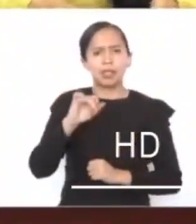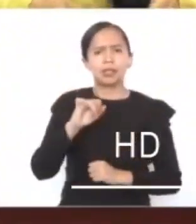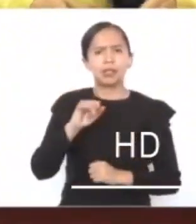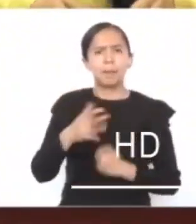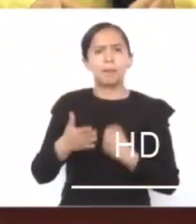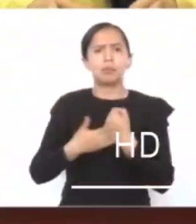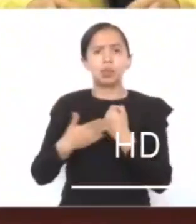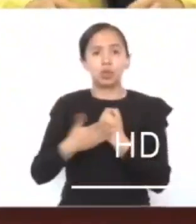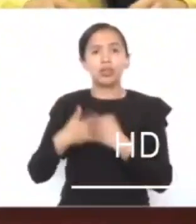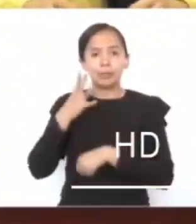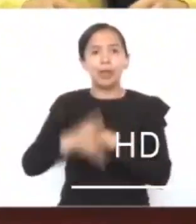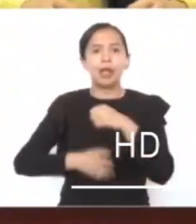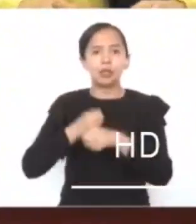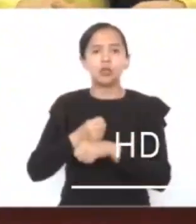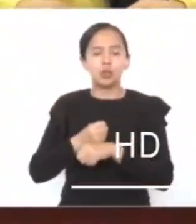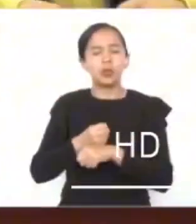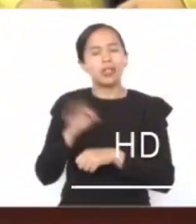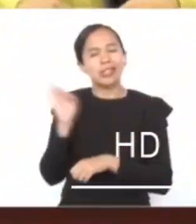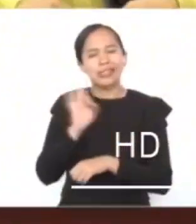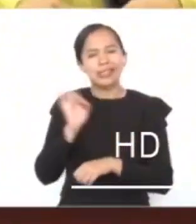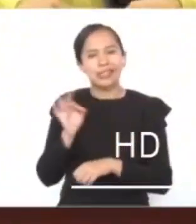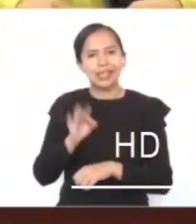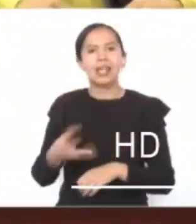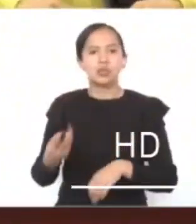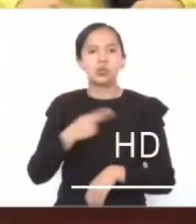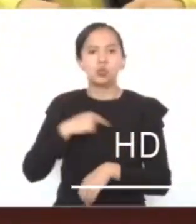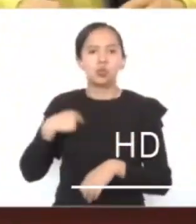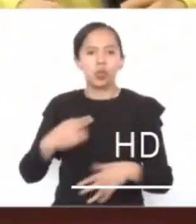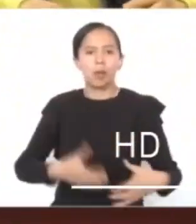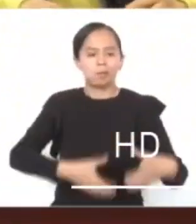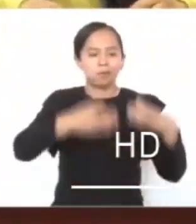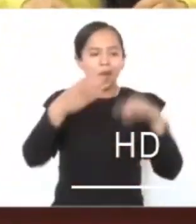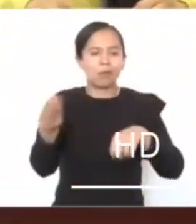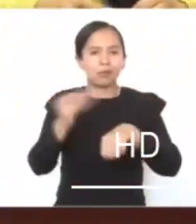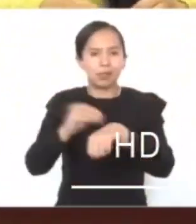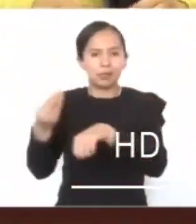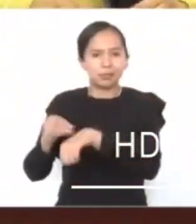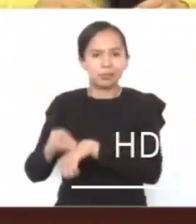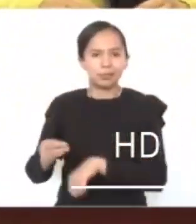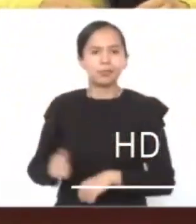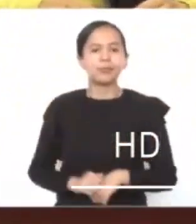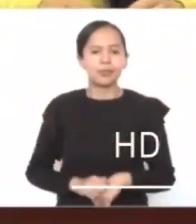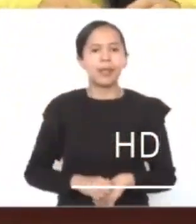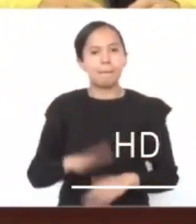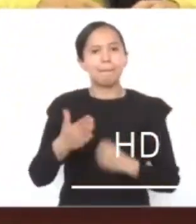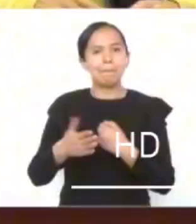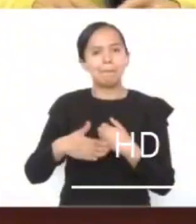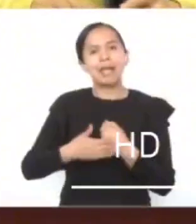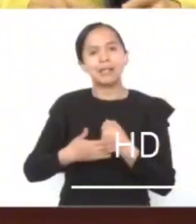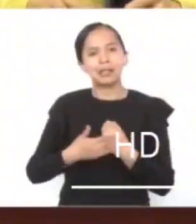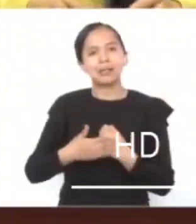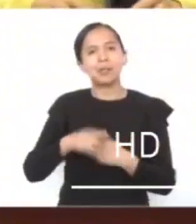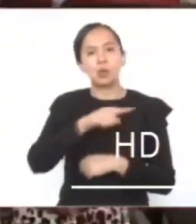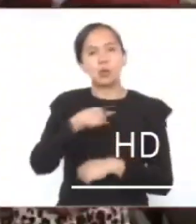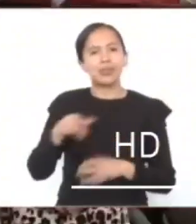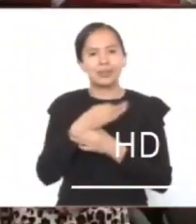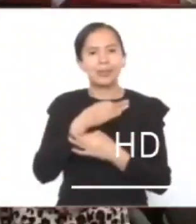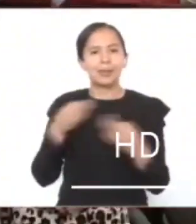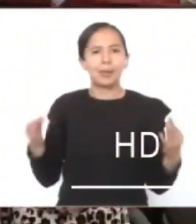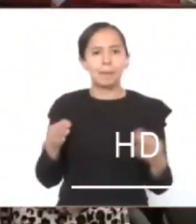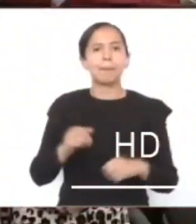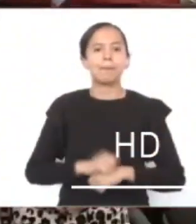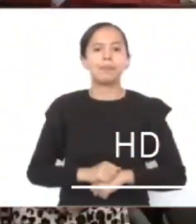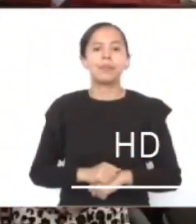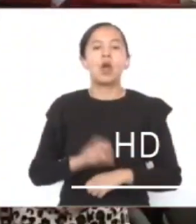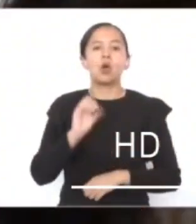tenemos instalación para el próximo año, se los haremos saber y nos ayudarán ustedes a comentarlo con su audiencia. Perfecto. Y para el